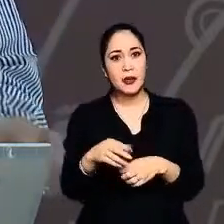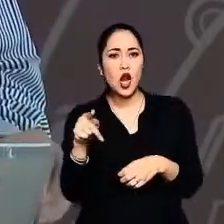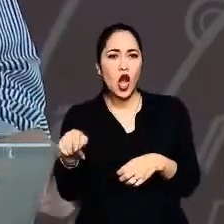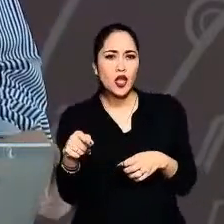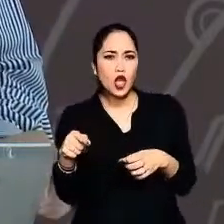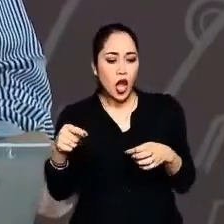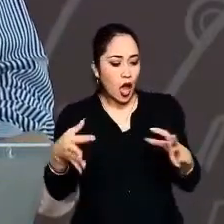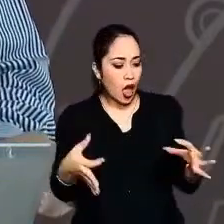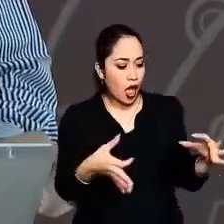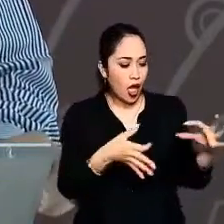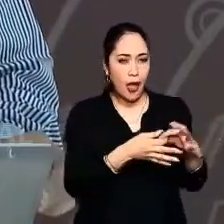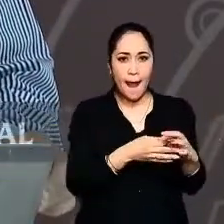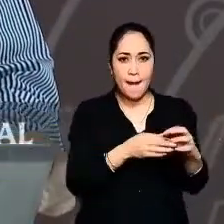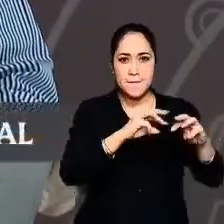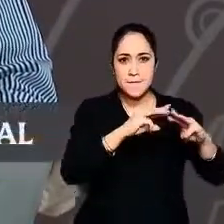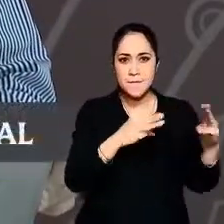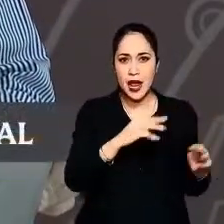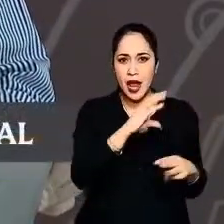Cortés.